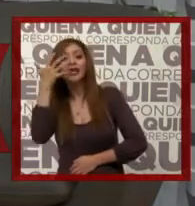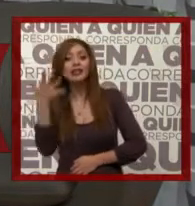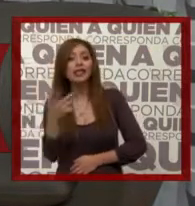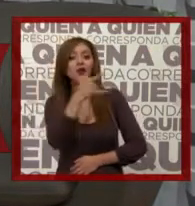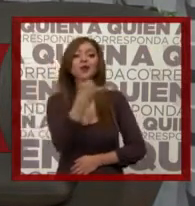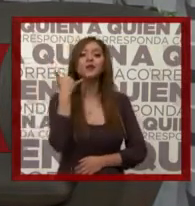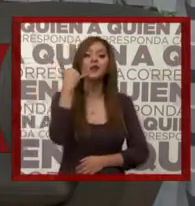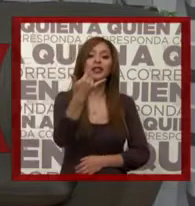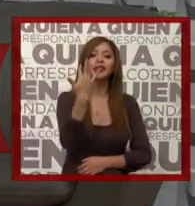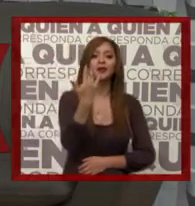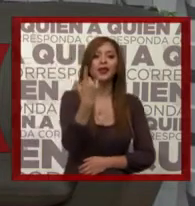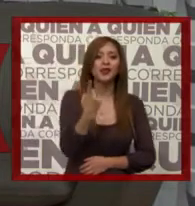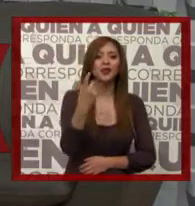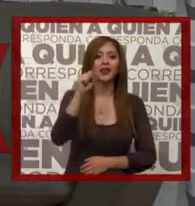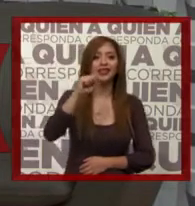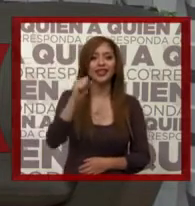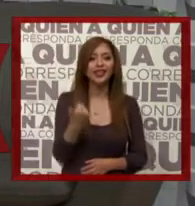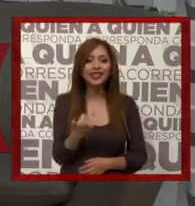5166-2313.